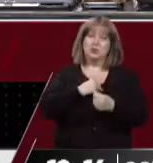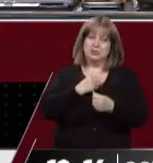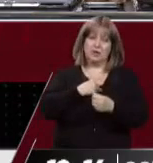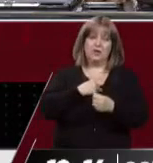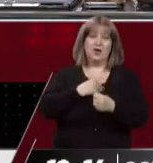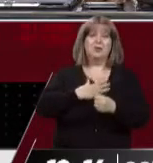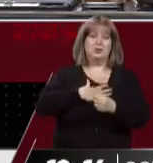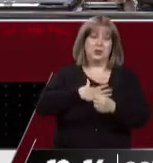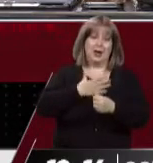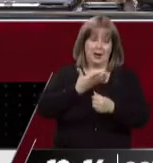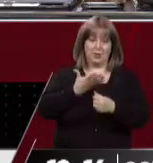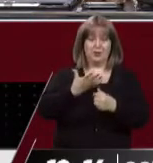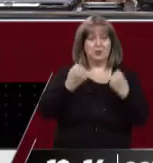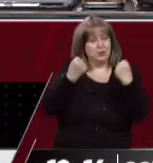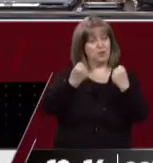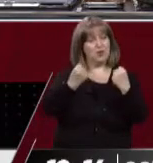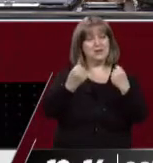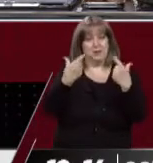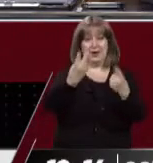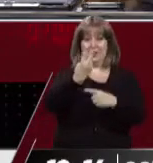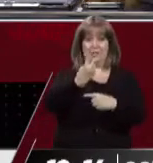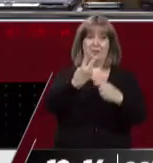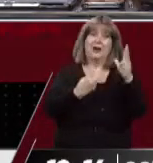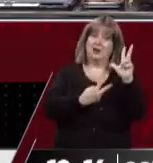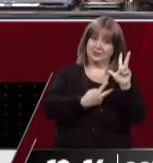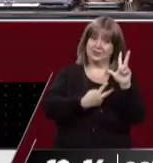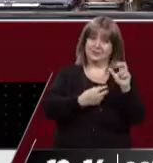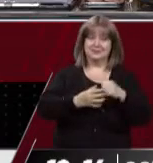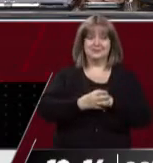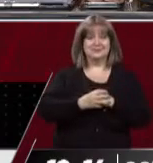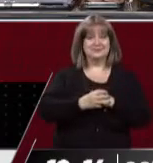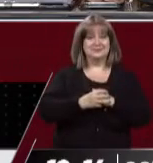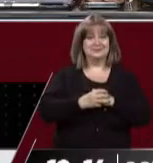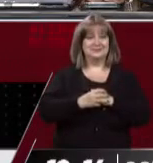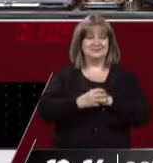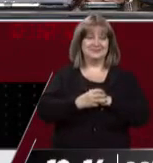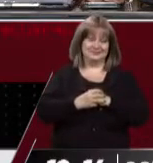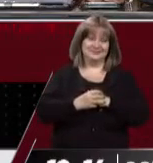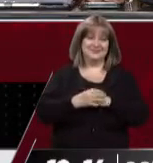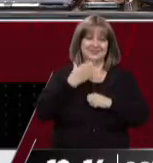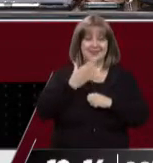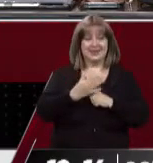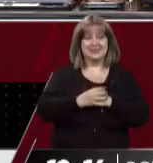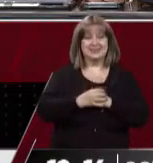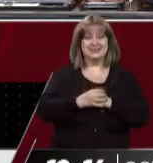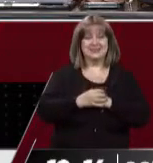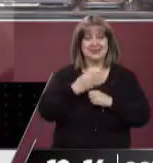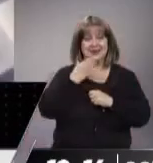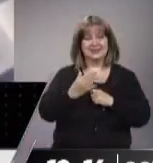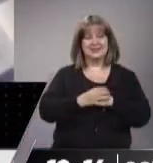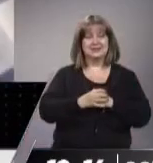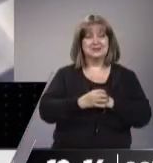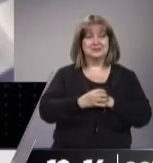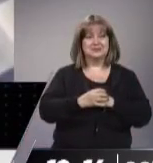mandamos mucha fuerza y mucho amor para los dos, para los tres. Muchísimas Muchas gracias. gracias. Gracias.